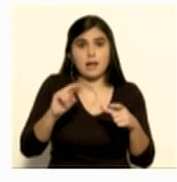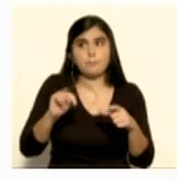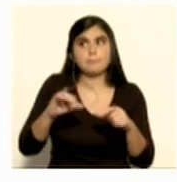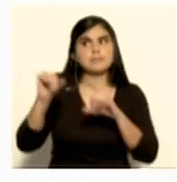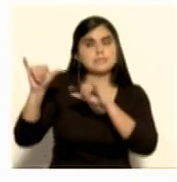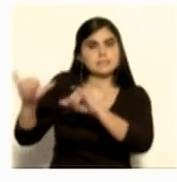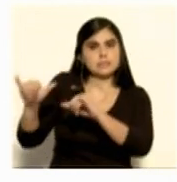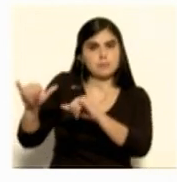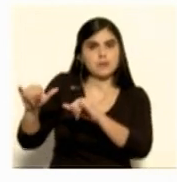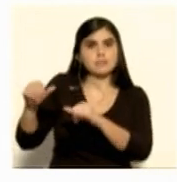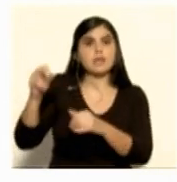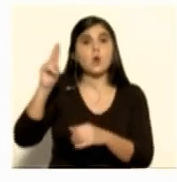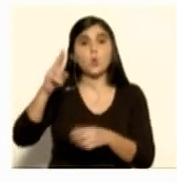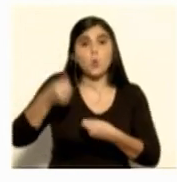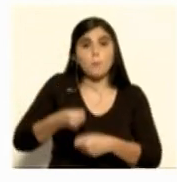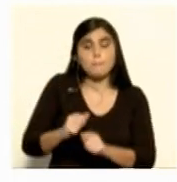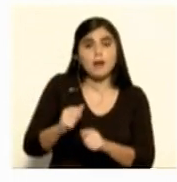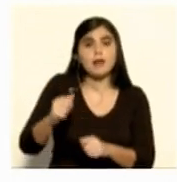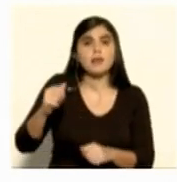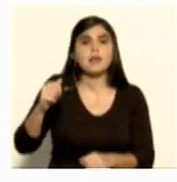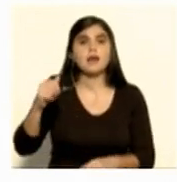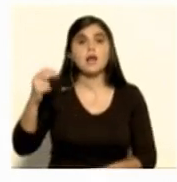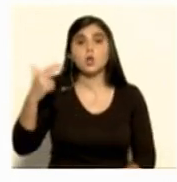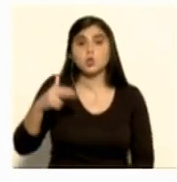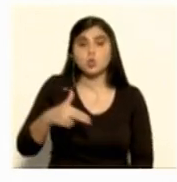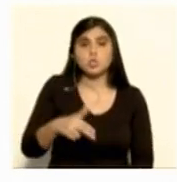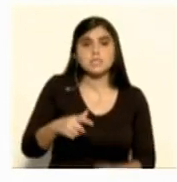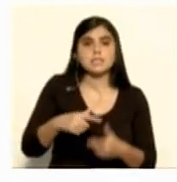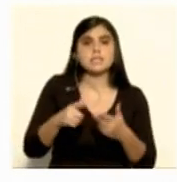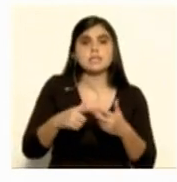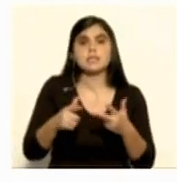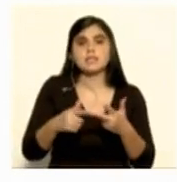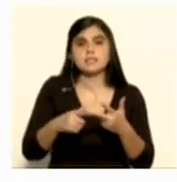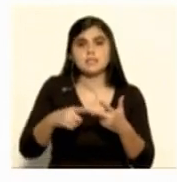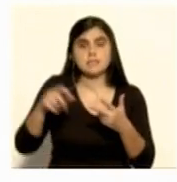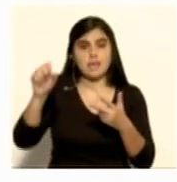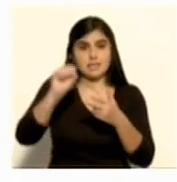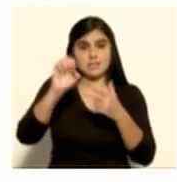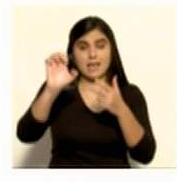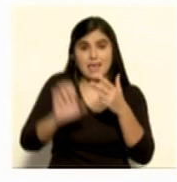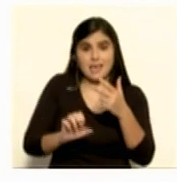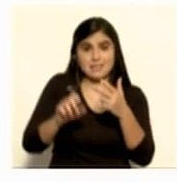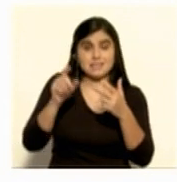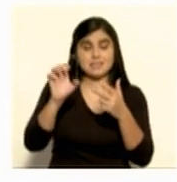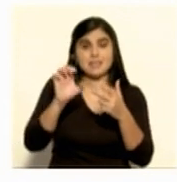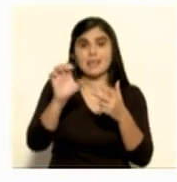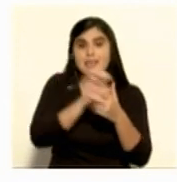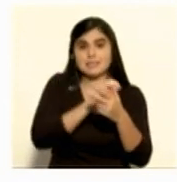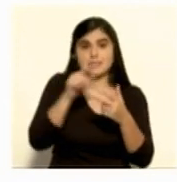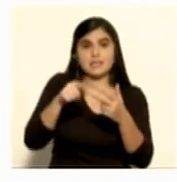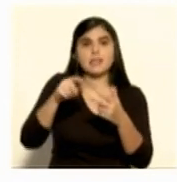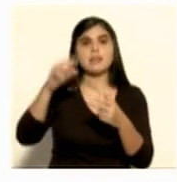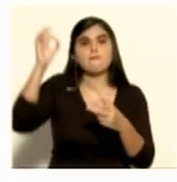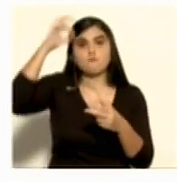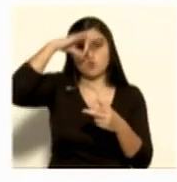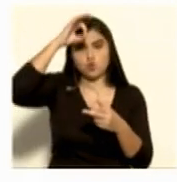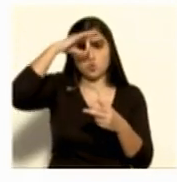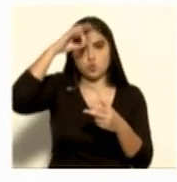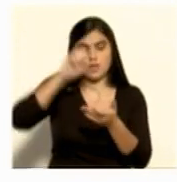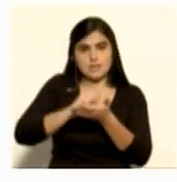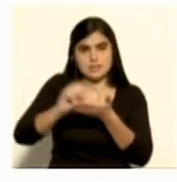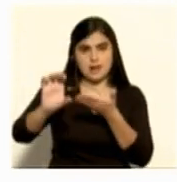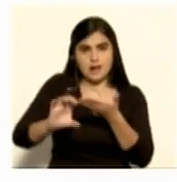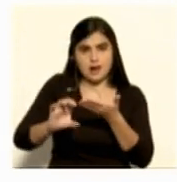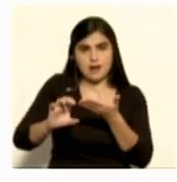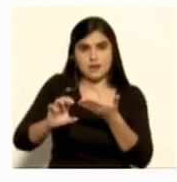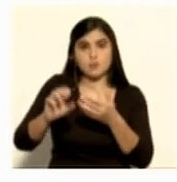Guatuso, Los Chiles, el sector sureste del distrito de La Fortuna de San Carlos, específicamente Comunidad de